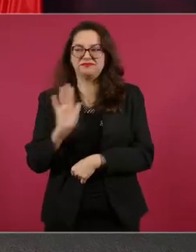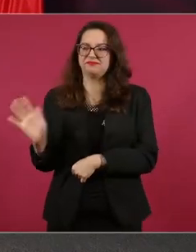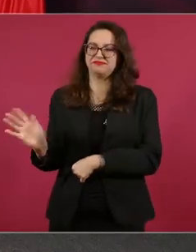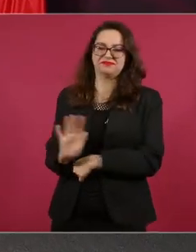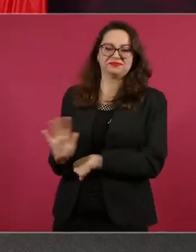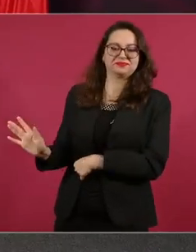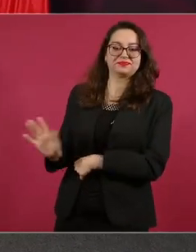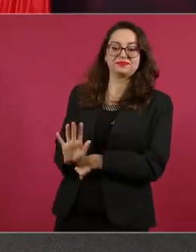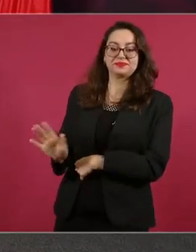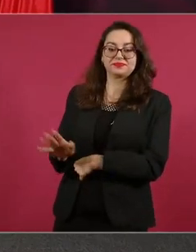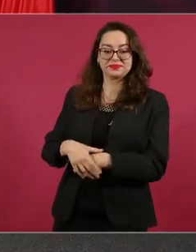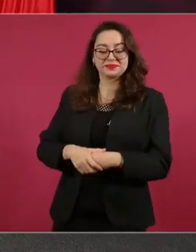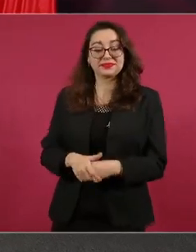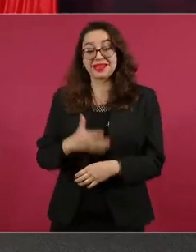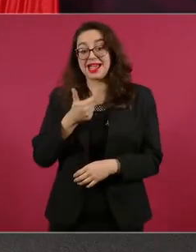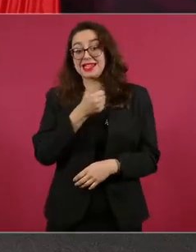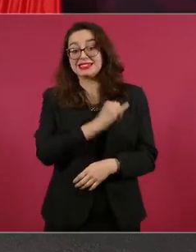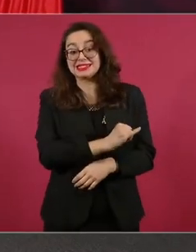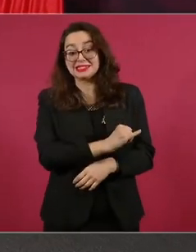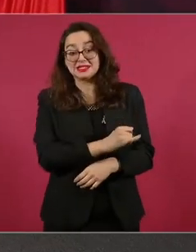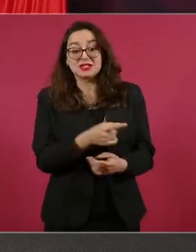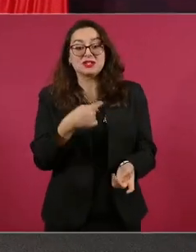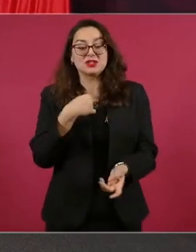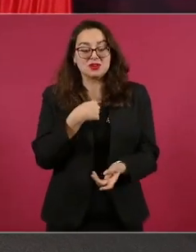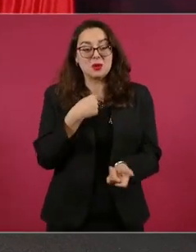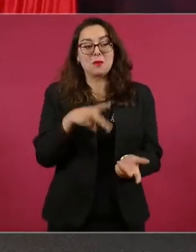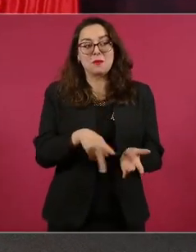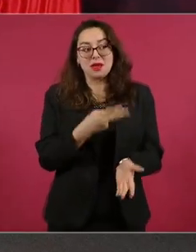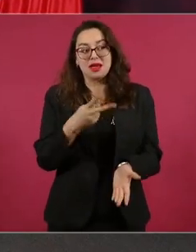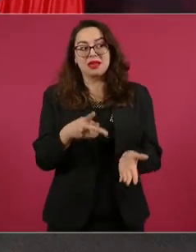estudios porque eso